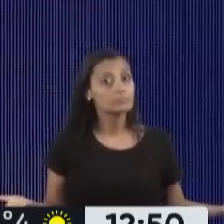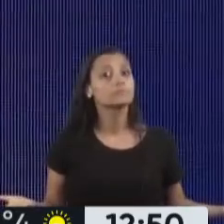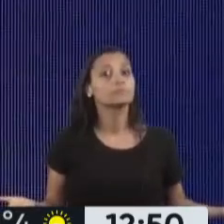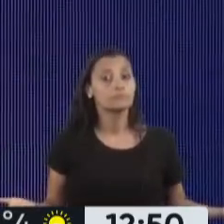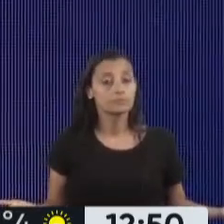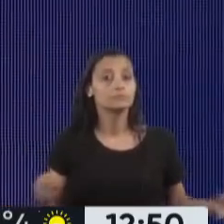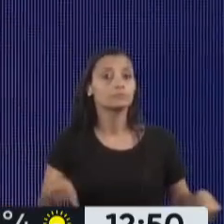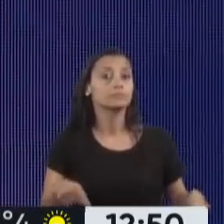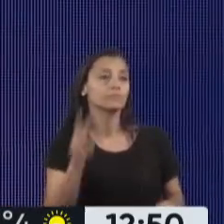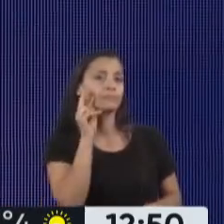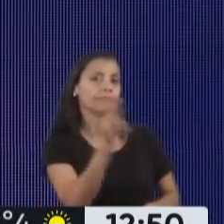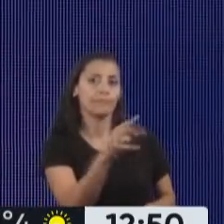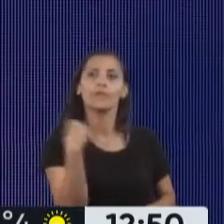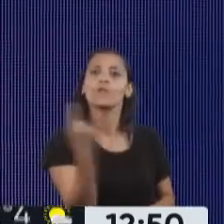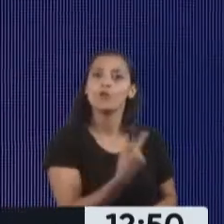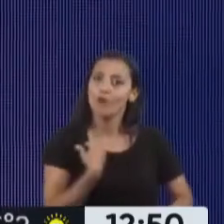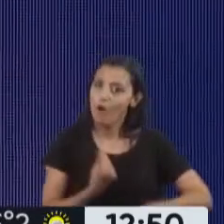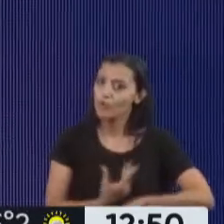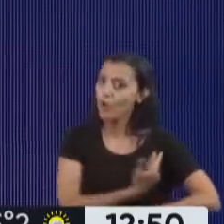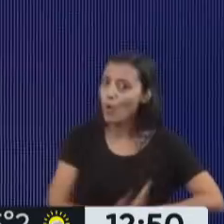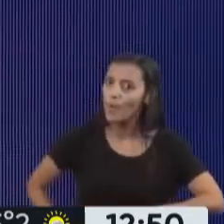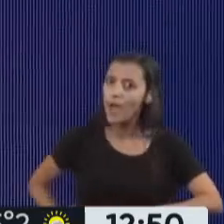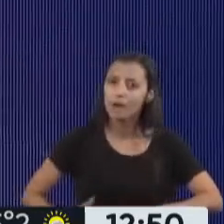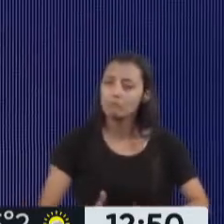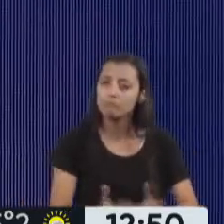Naturalmente, frente a este logro,